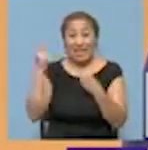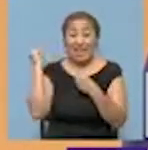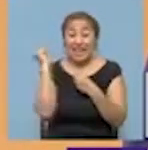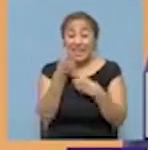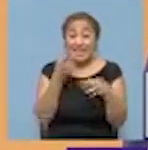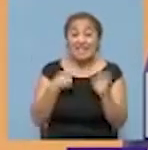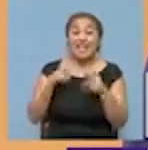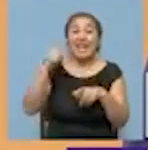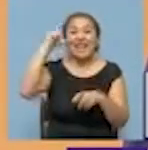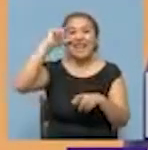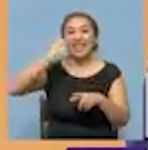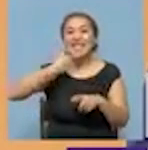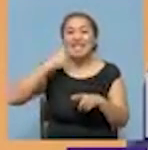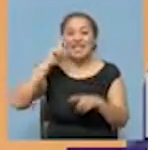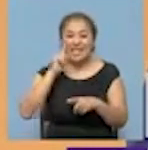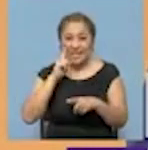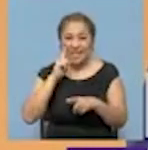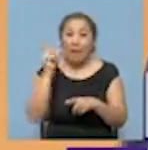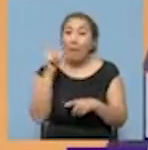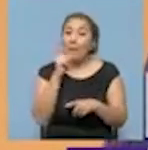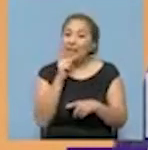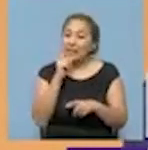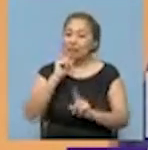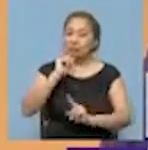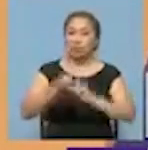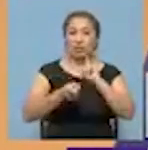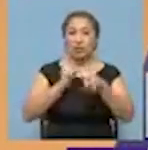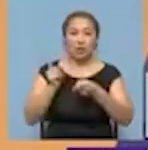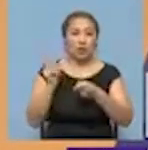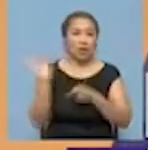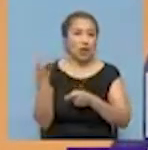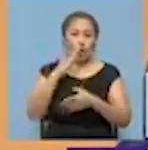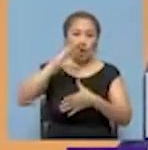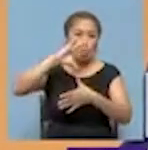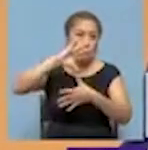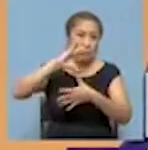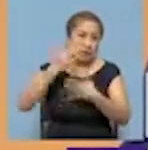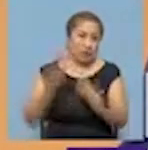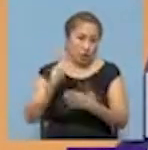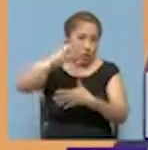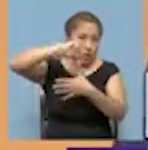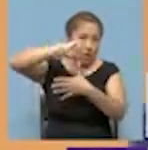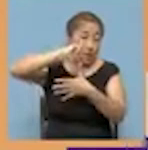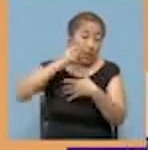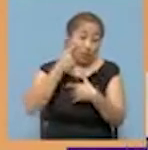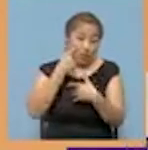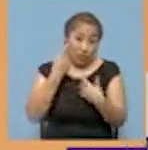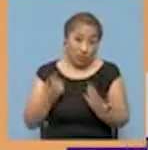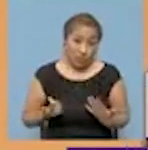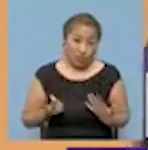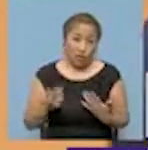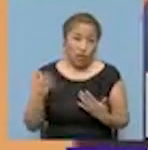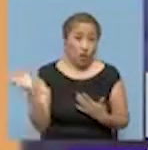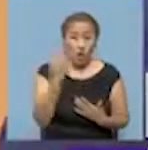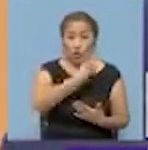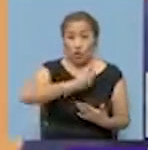es establecer una dictadura marxista en todo el continente sudamericano fíjate que no es casualidad que todos